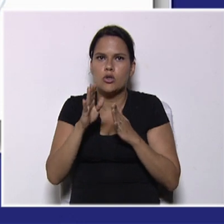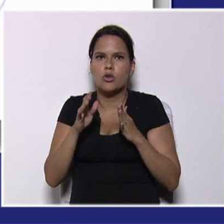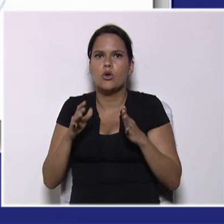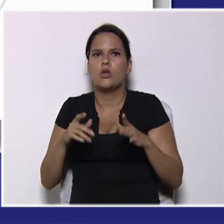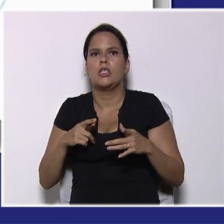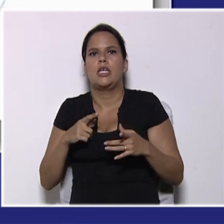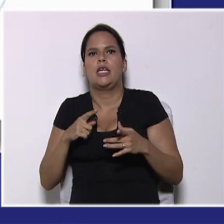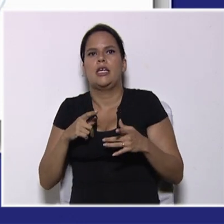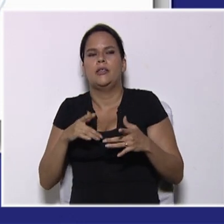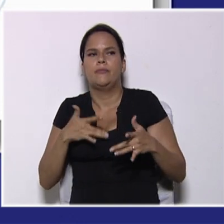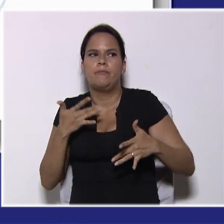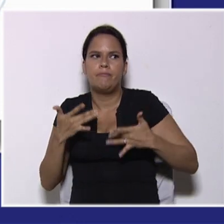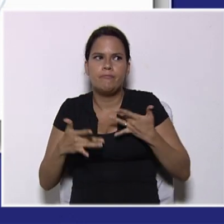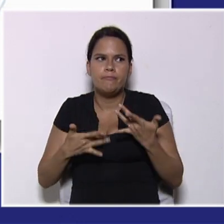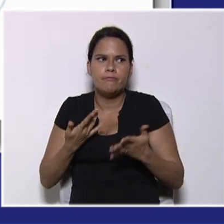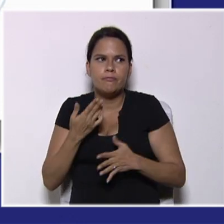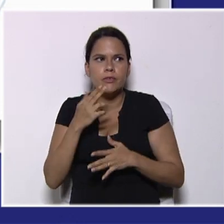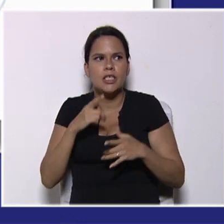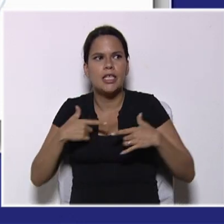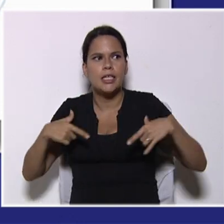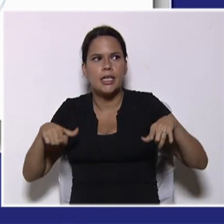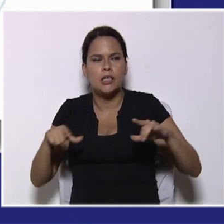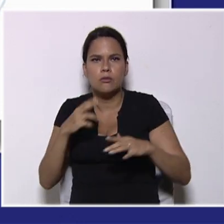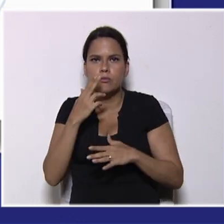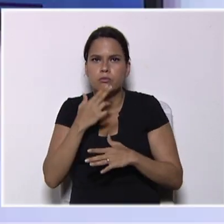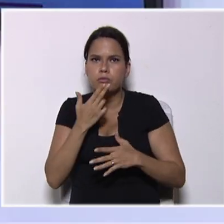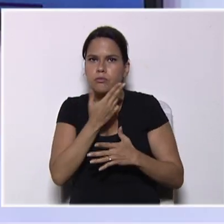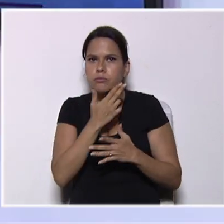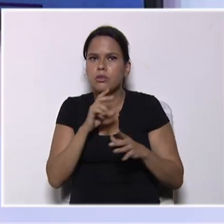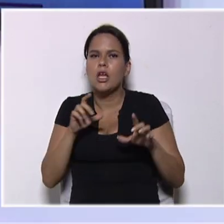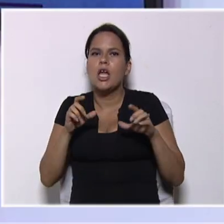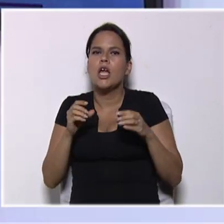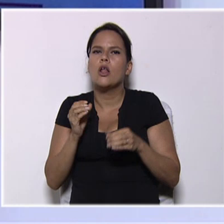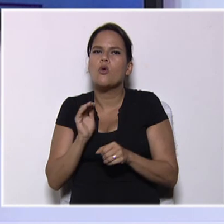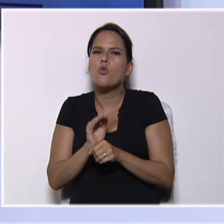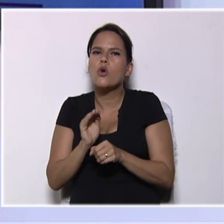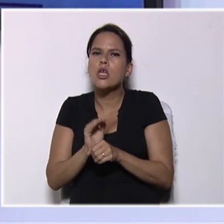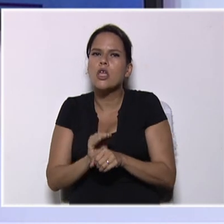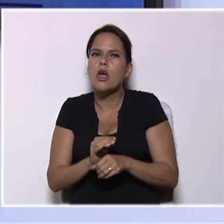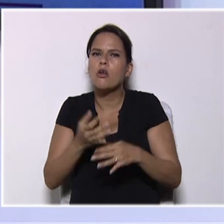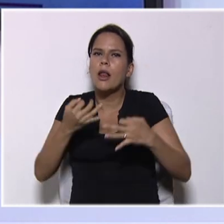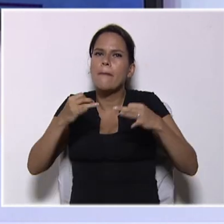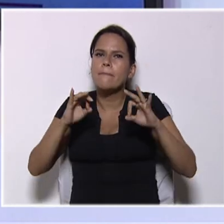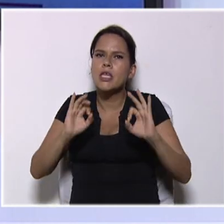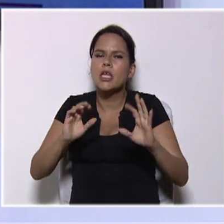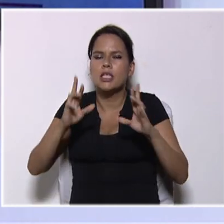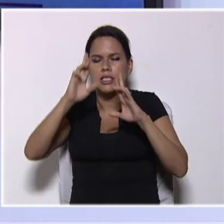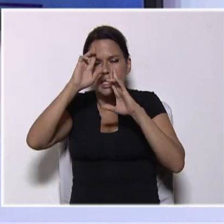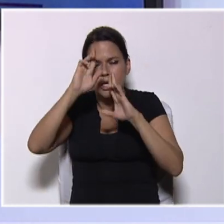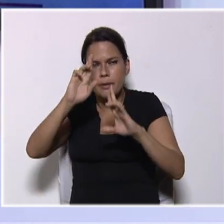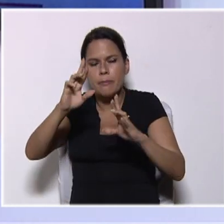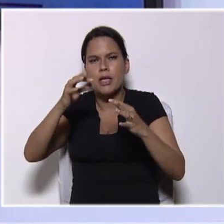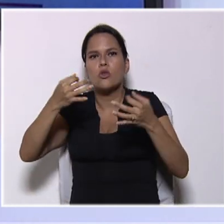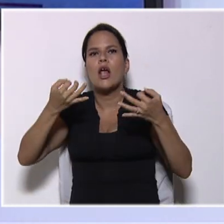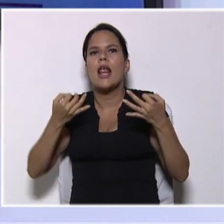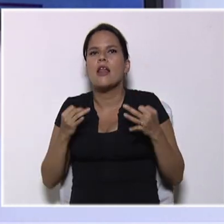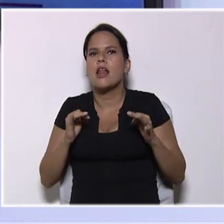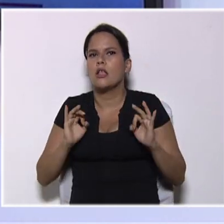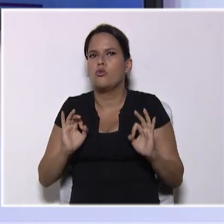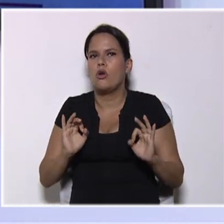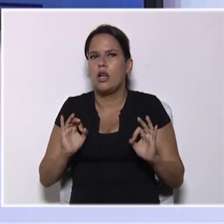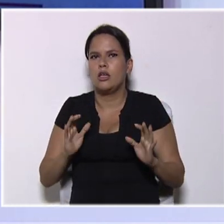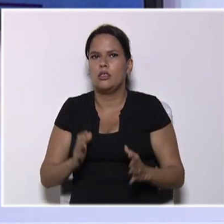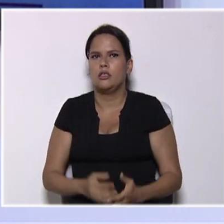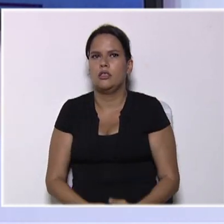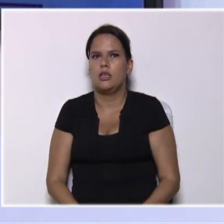también para la vida. El cuidado y preservación del ambiente, ese respeto y valoración de la naturaleza, esas medidas